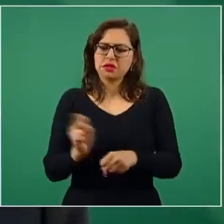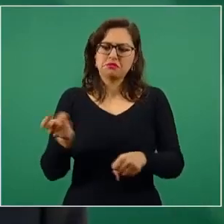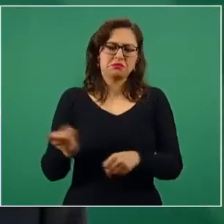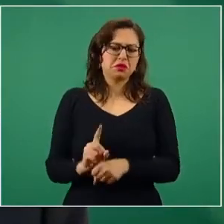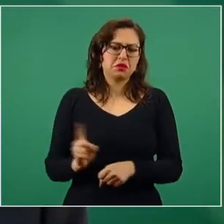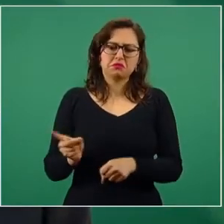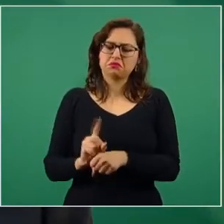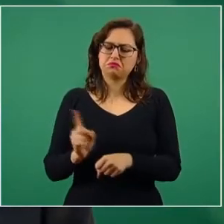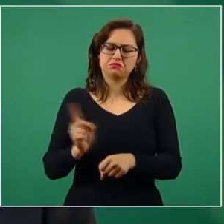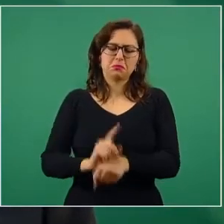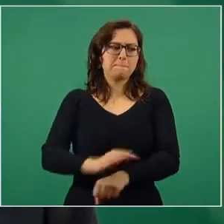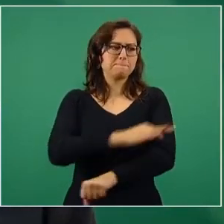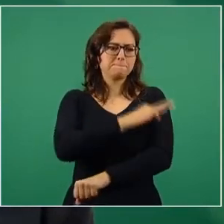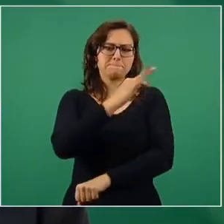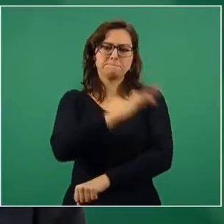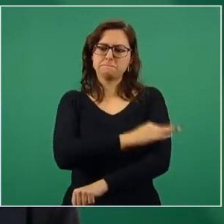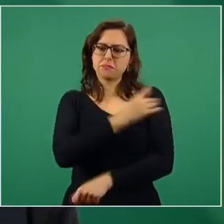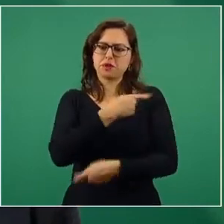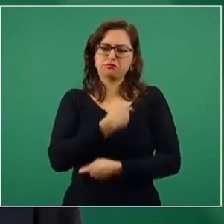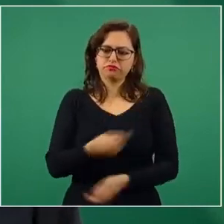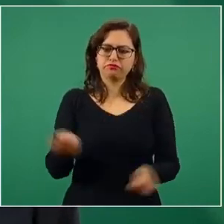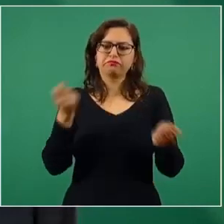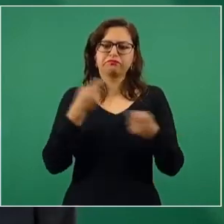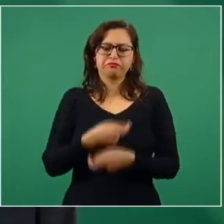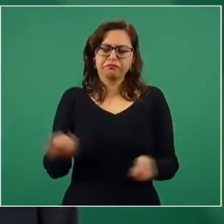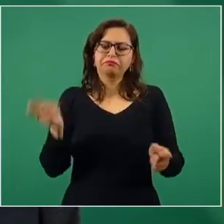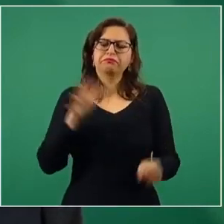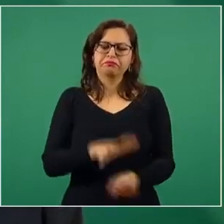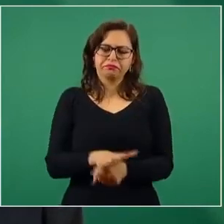diario y suficiente.